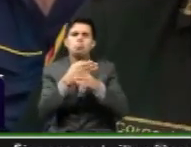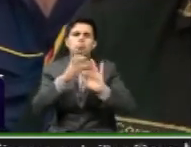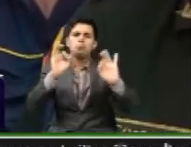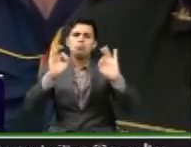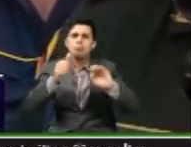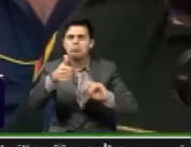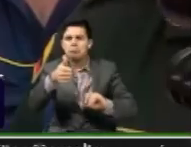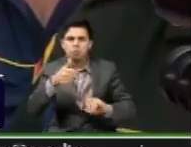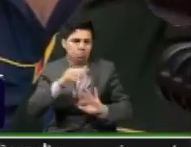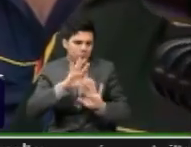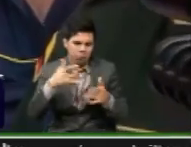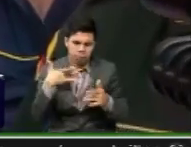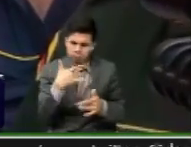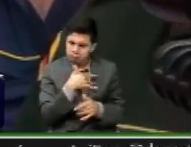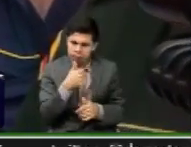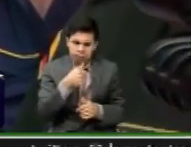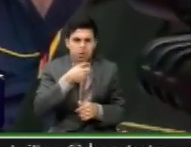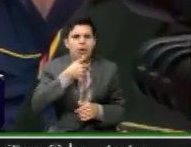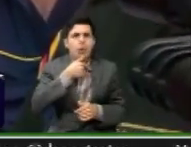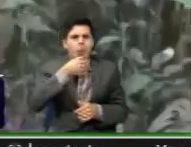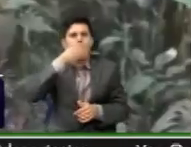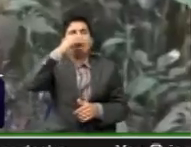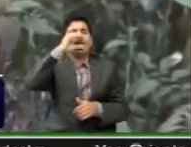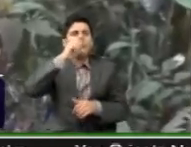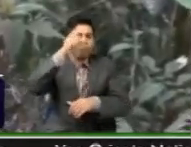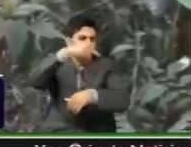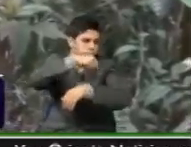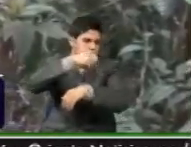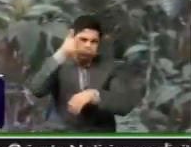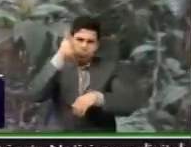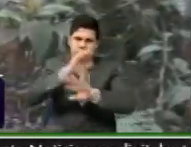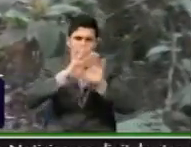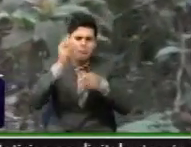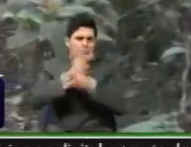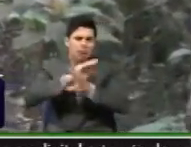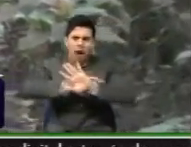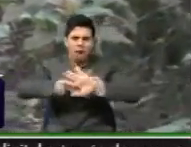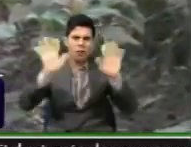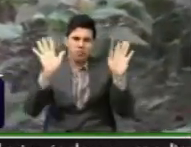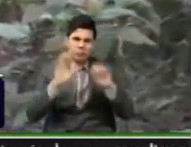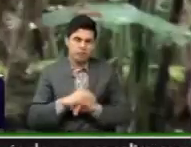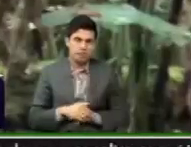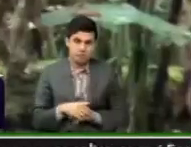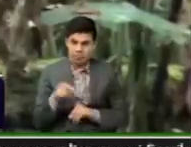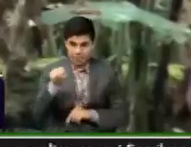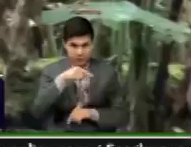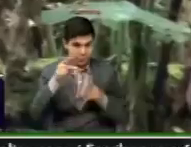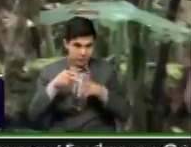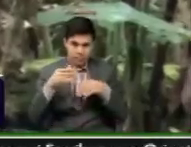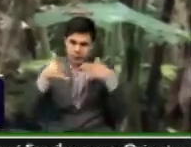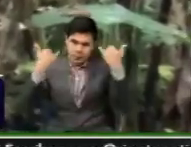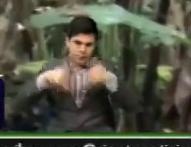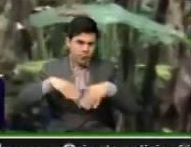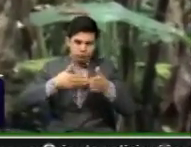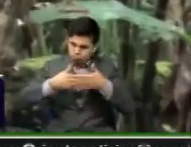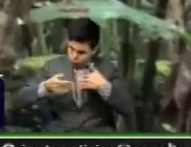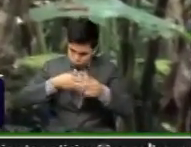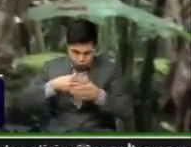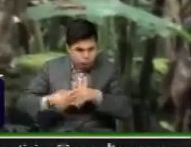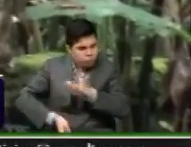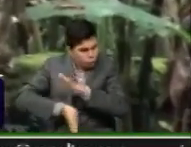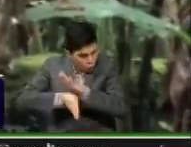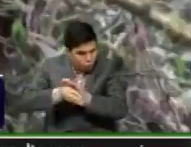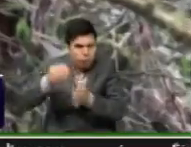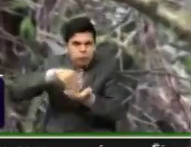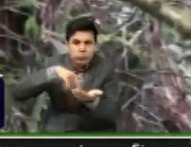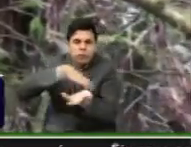siendo atendidos, siendo hidratados y están bien fuera de peligro. Luego de esta aventura, el grupo Senderos y Cascadas dice que continuará sus expediciones